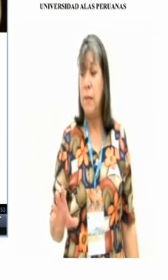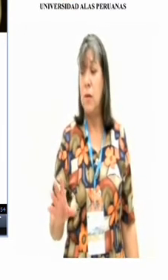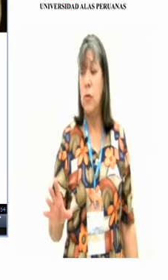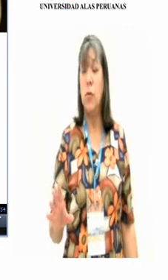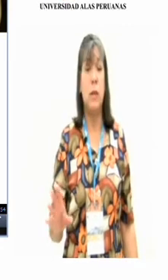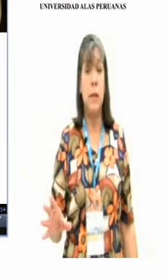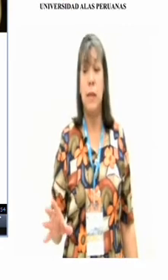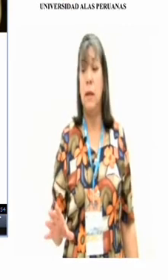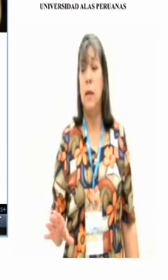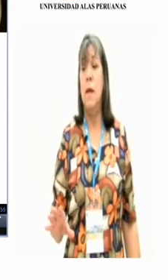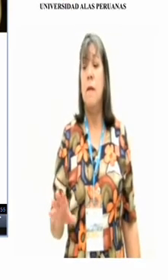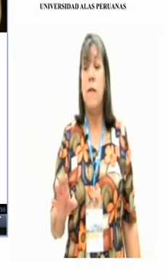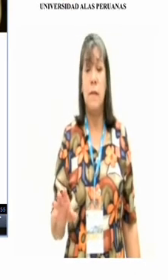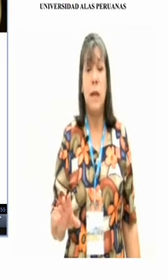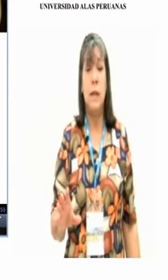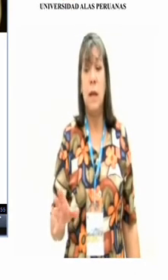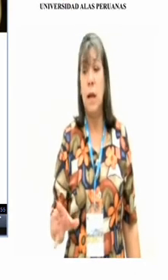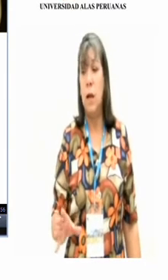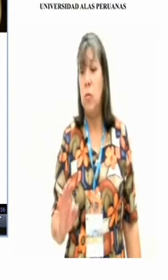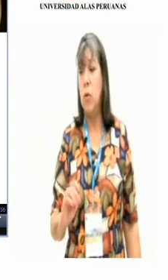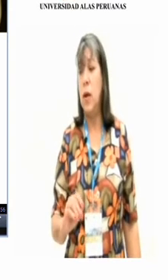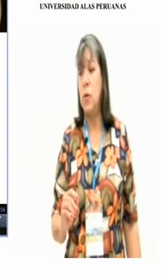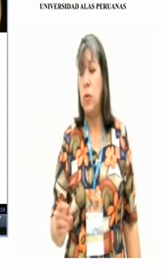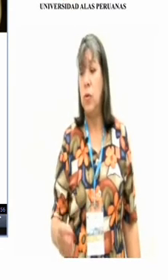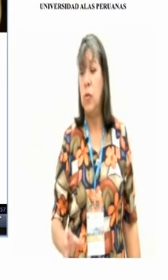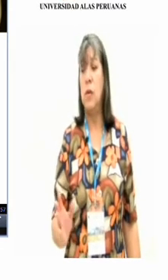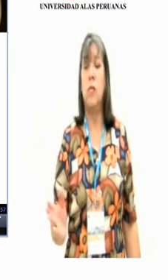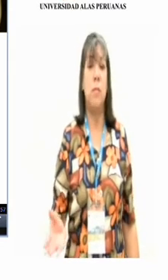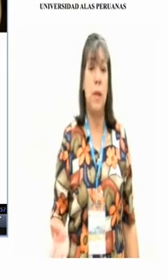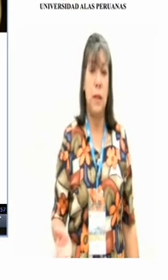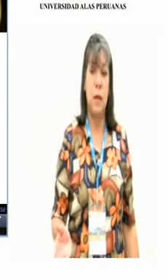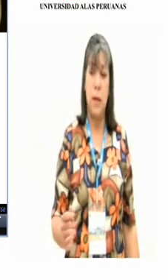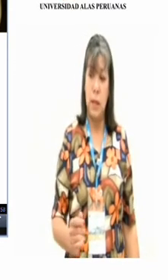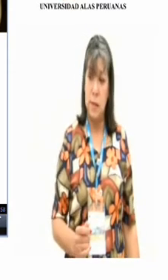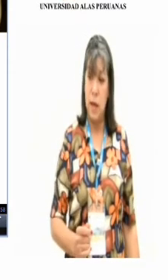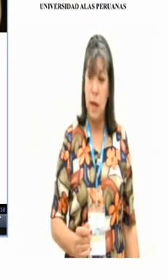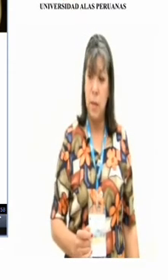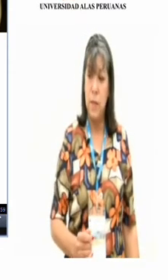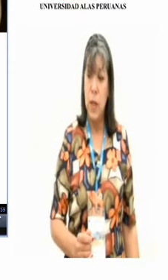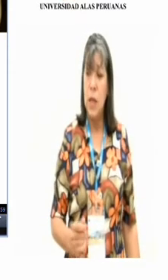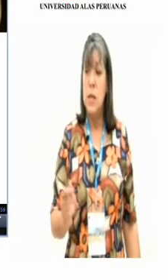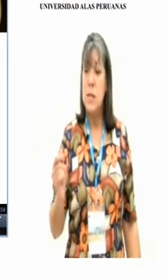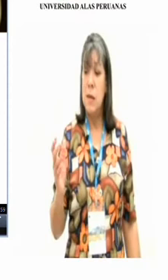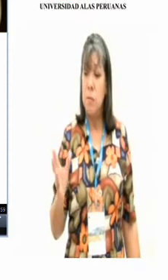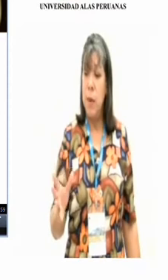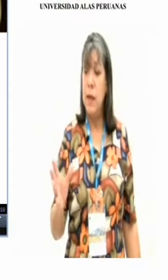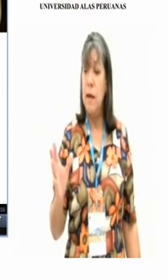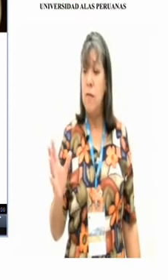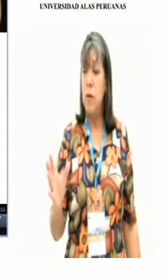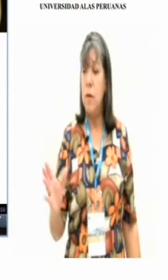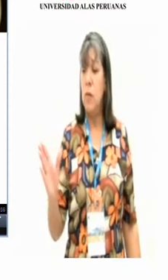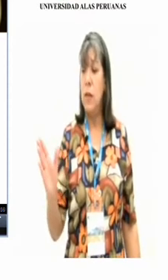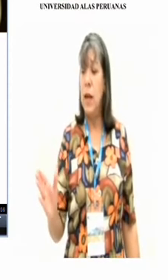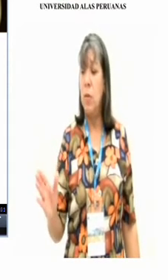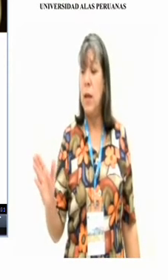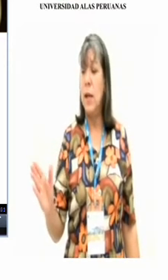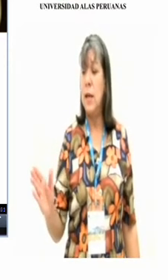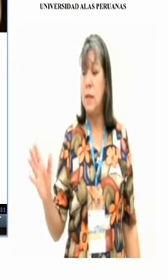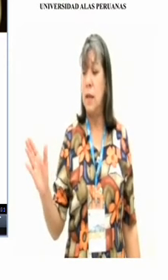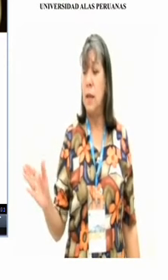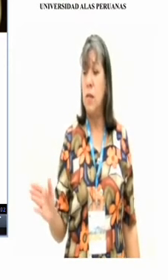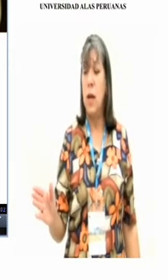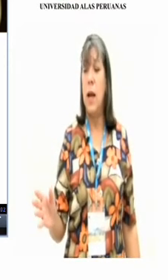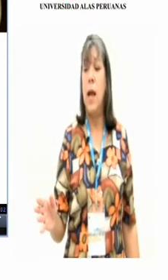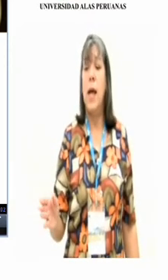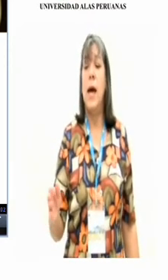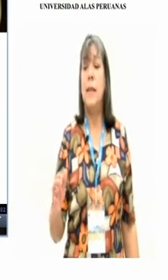desde la perspectiva constructivista, facilitan al alumno la construcción de su ambiente de aprendizaje. Se expande la información del aula